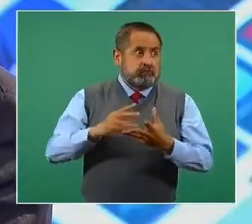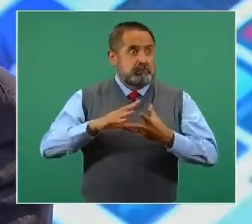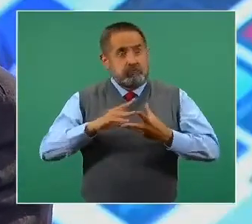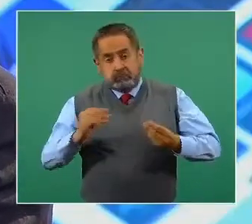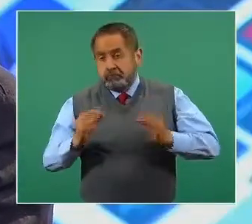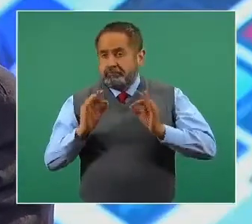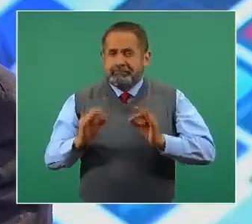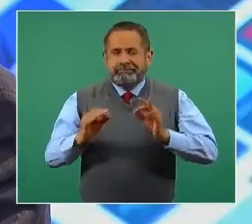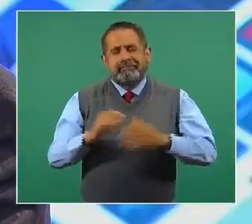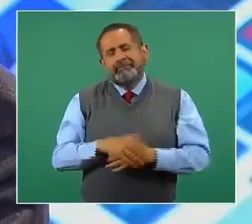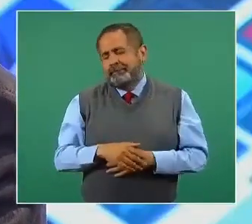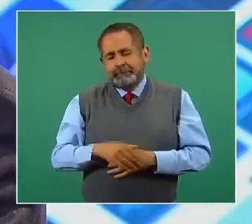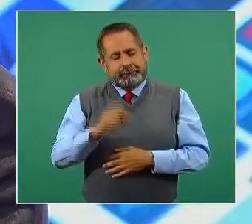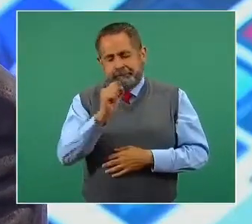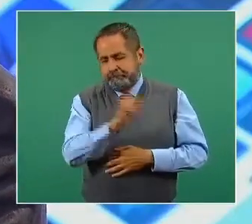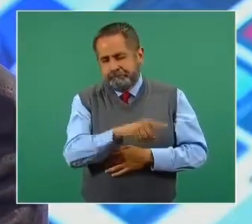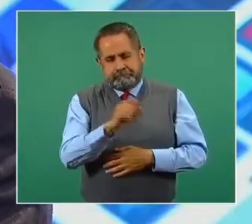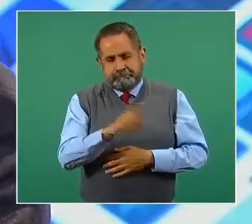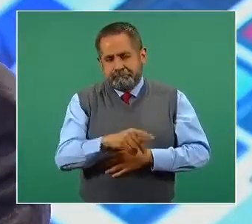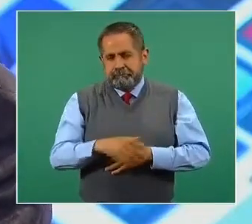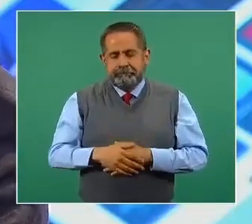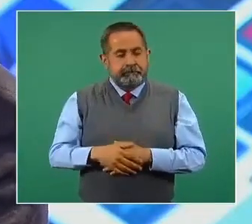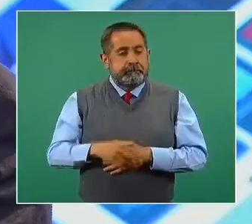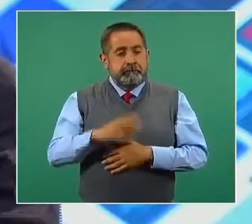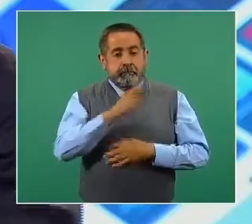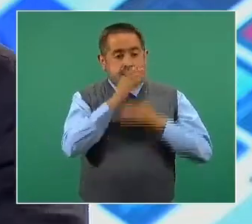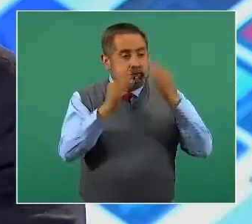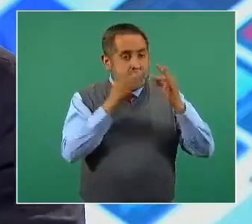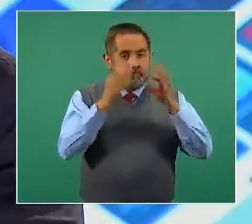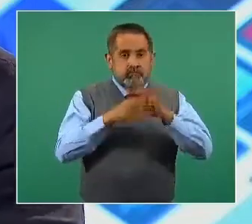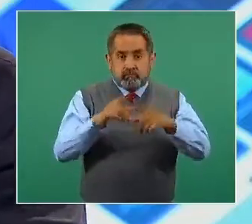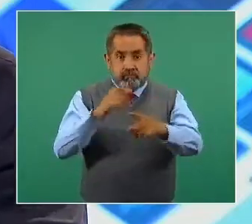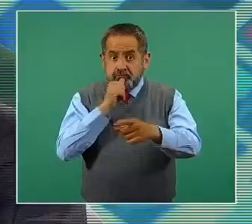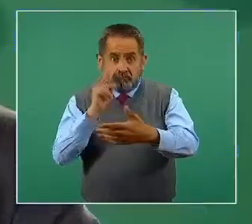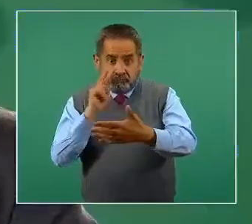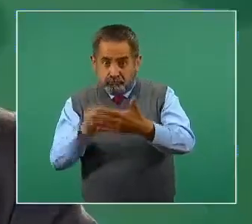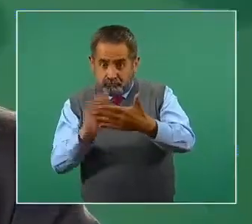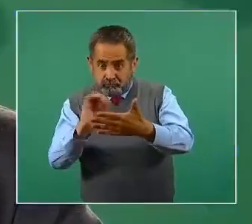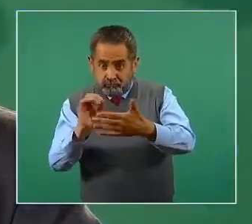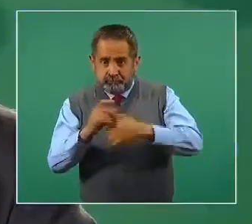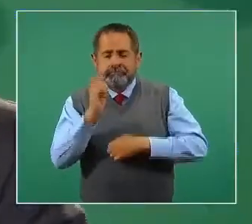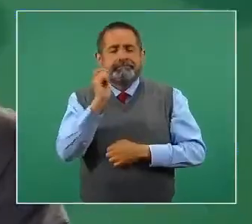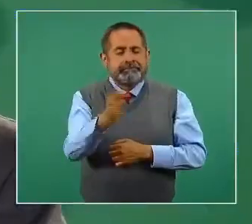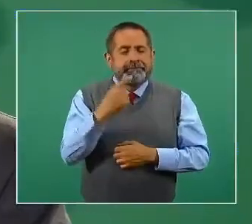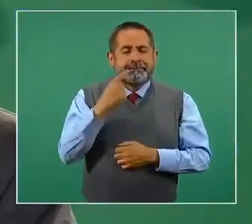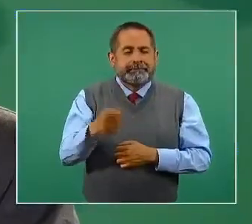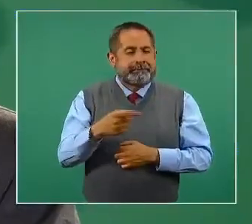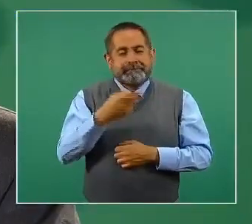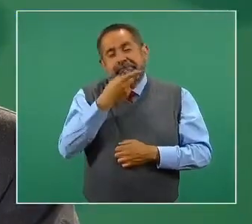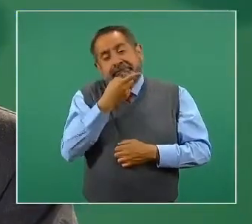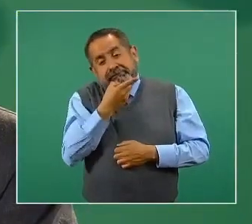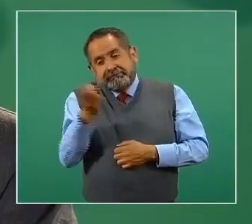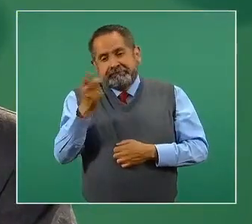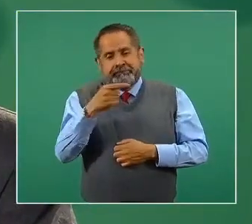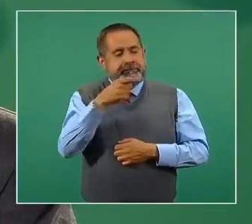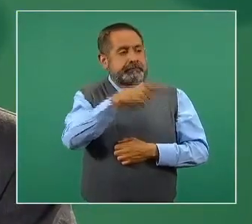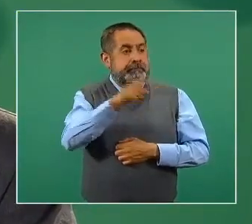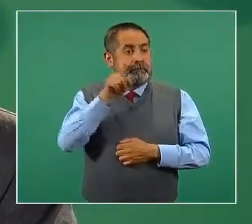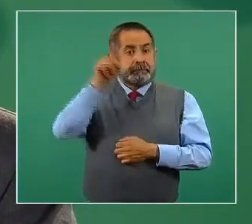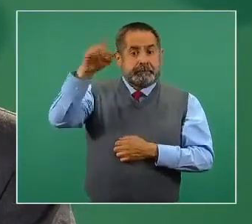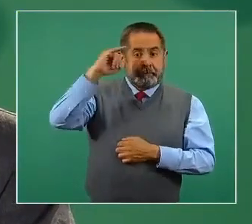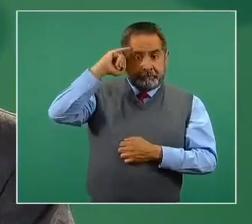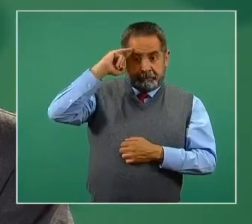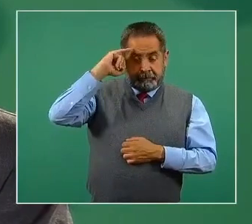un ejemplo más. Aparece una noticia, la noticia en concreto, para quien no la haya visto, habla de que en la